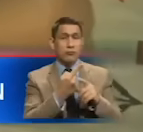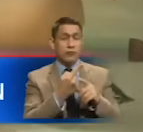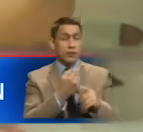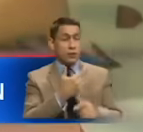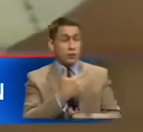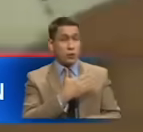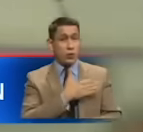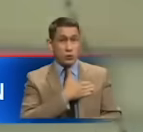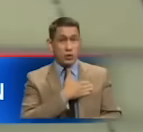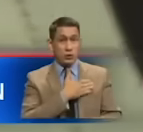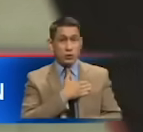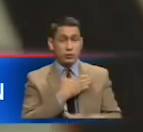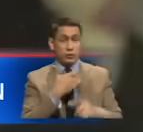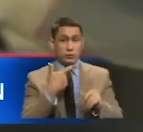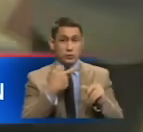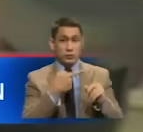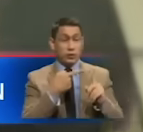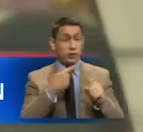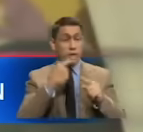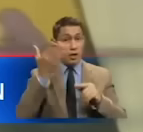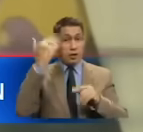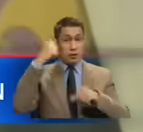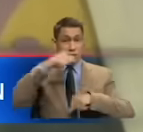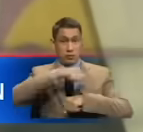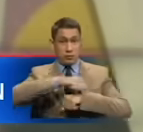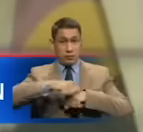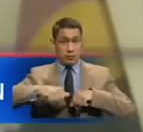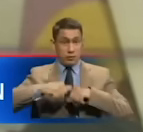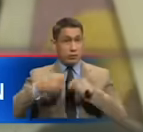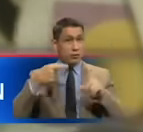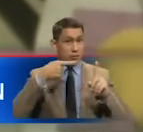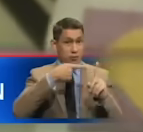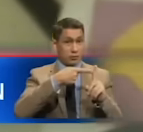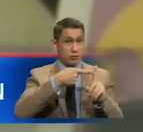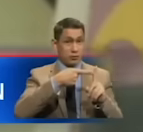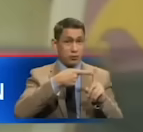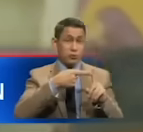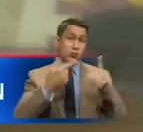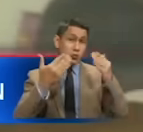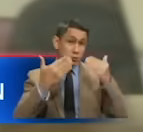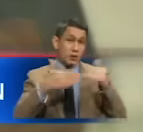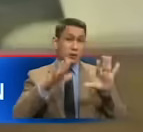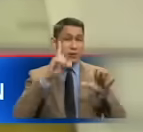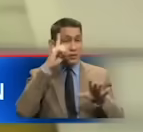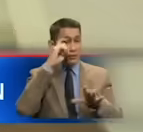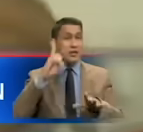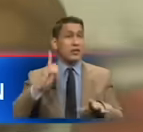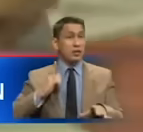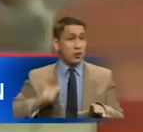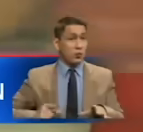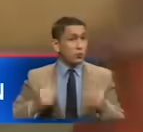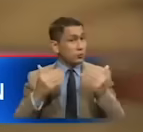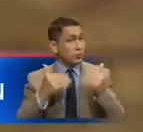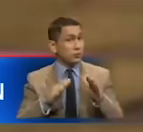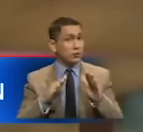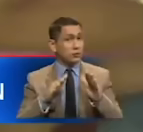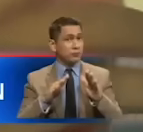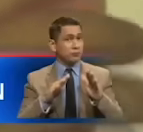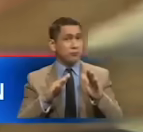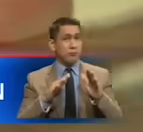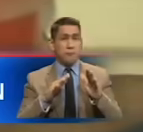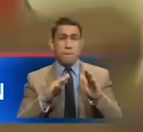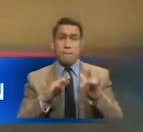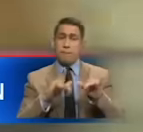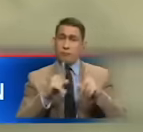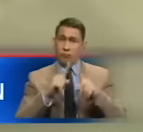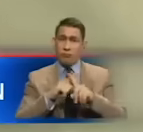O sea, cada vez que a él lo han intervenido, me han dicho que él posiblemente se quede. directamente hasta la última cirugía que dijo, me dijeron, su